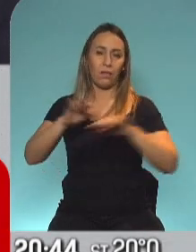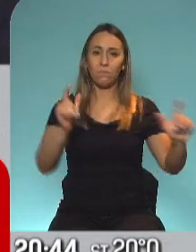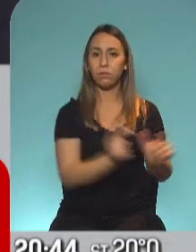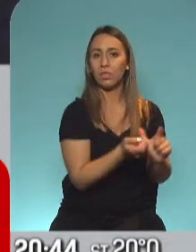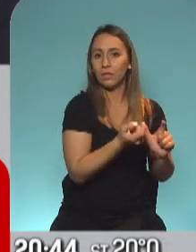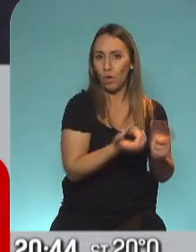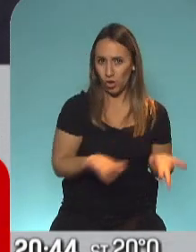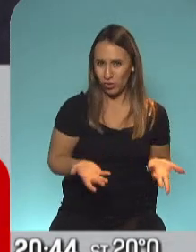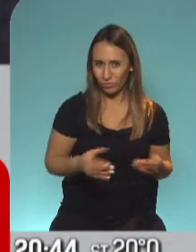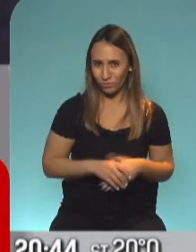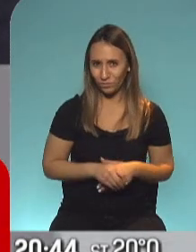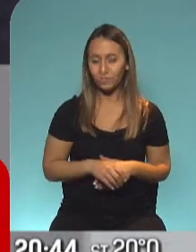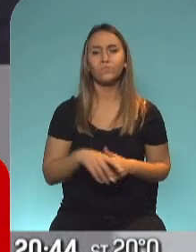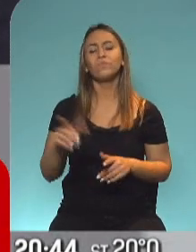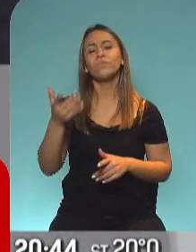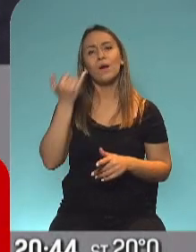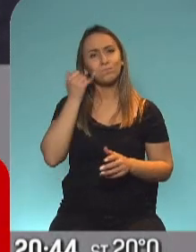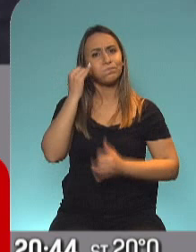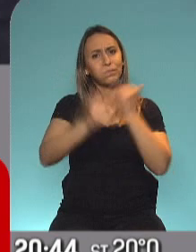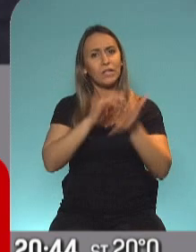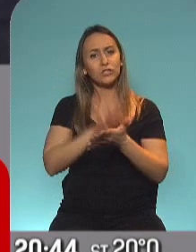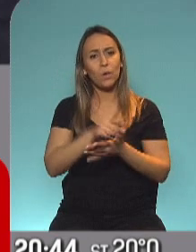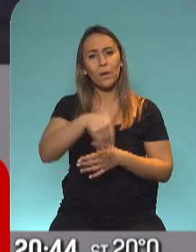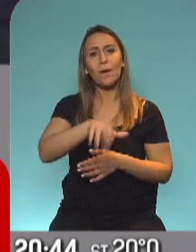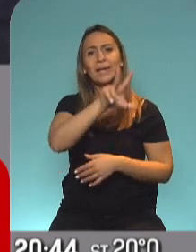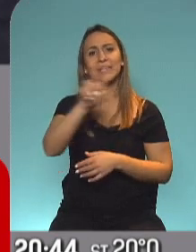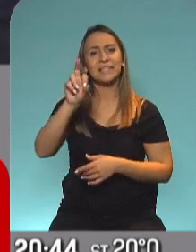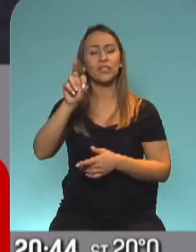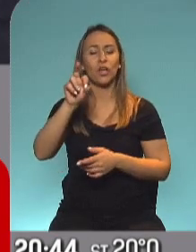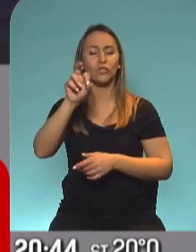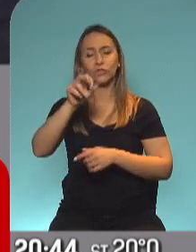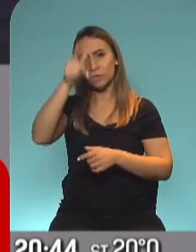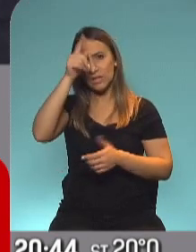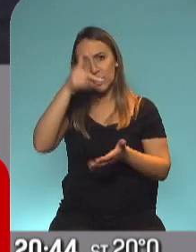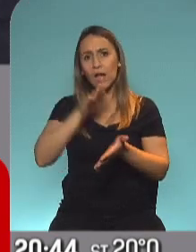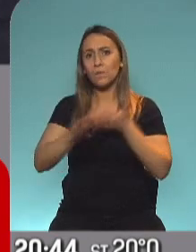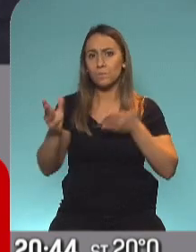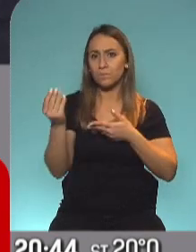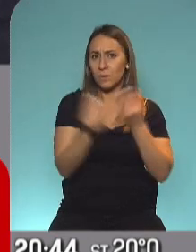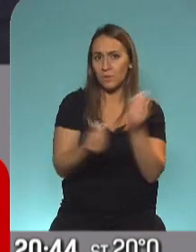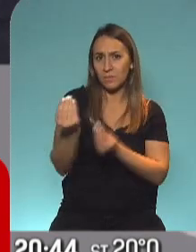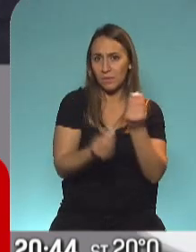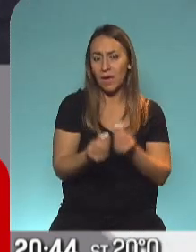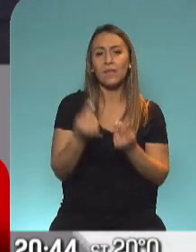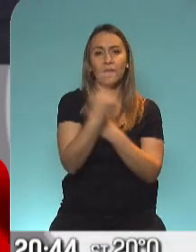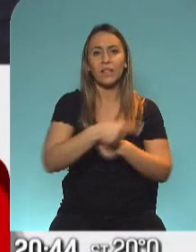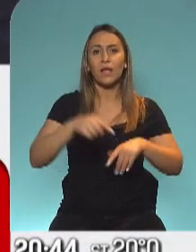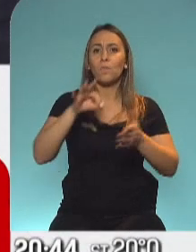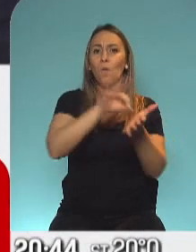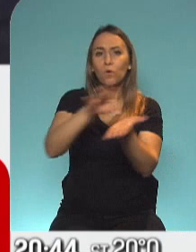habrá 300 efectivos más dispuestos para los distintos controles, o los controles en los distintos lugares de